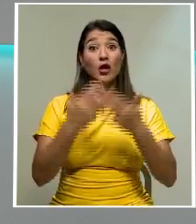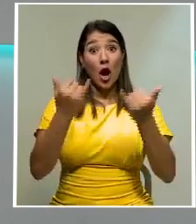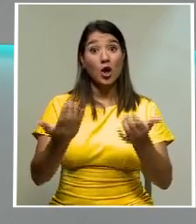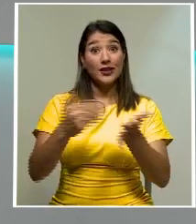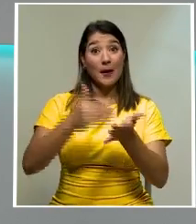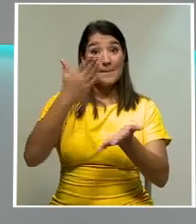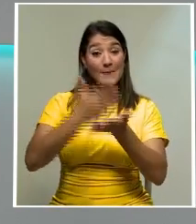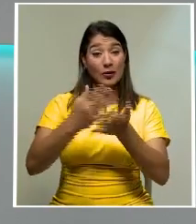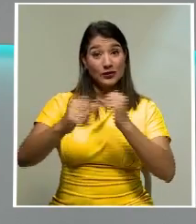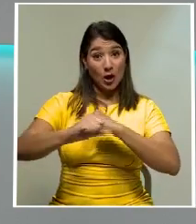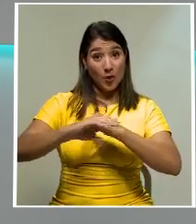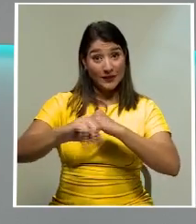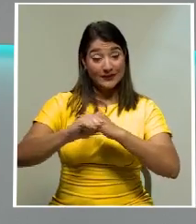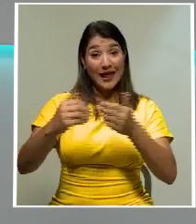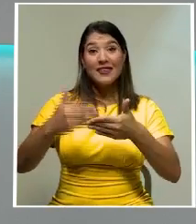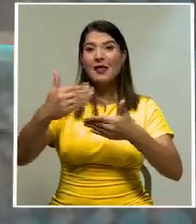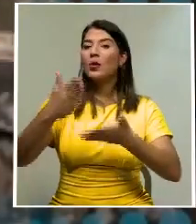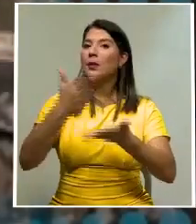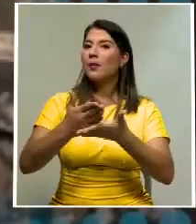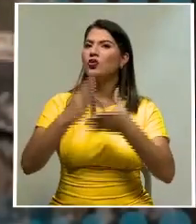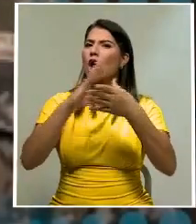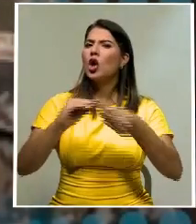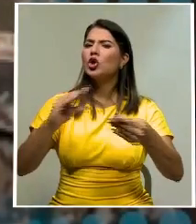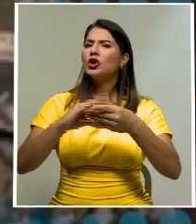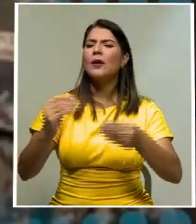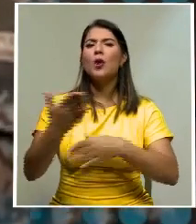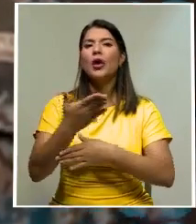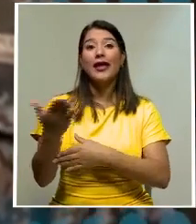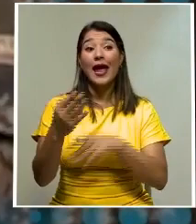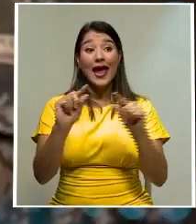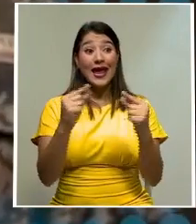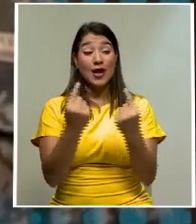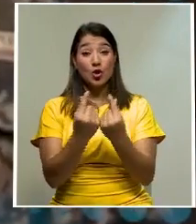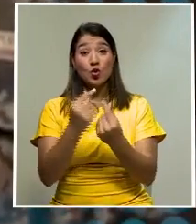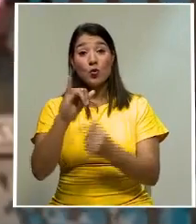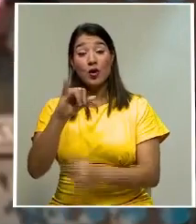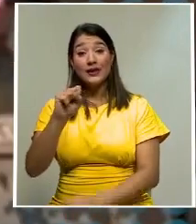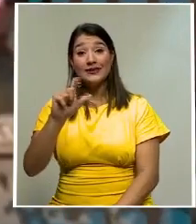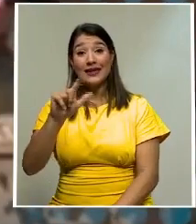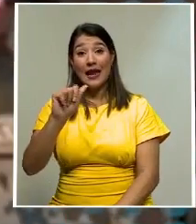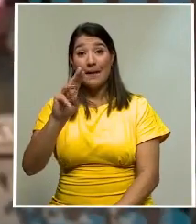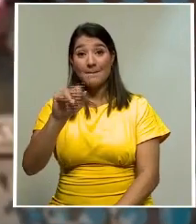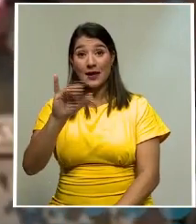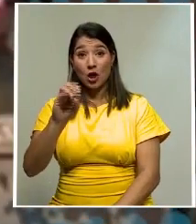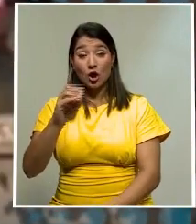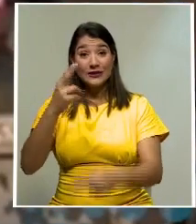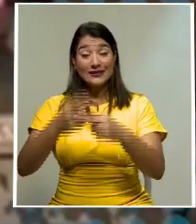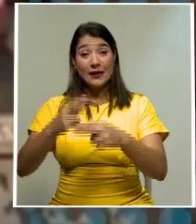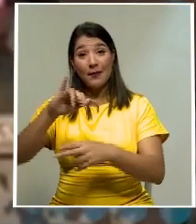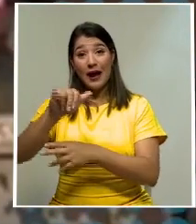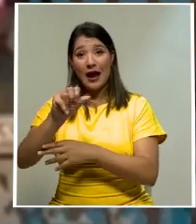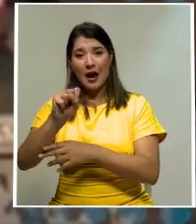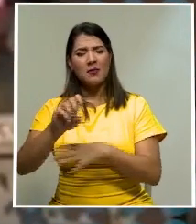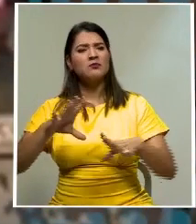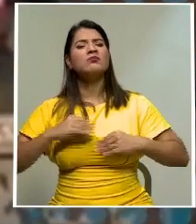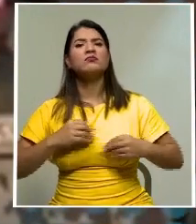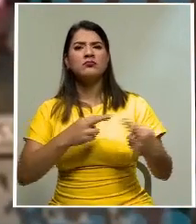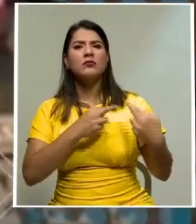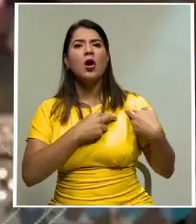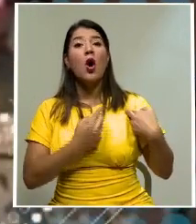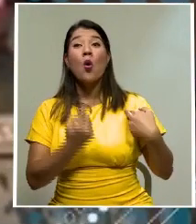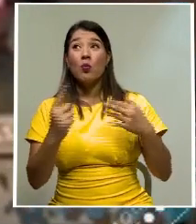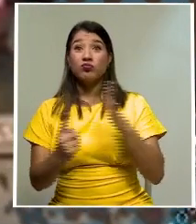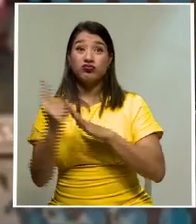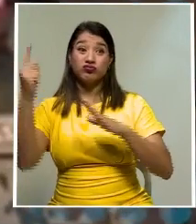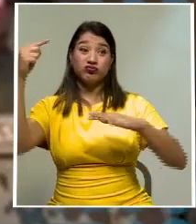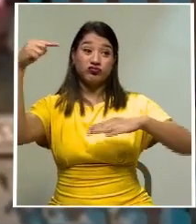nueva pausa comercial. Cuando regresemos, le contamos que el movimiento islámico Hamas se atribuye el lanzamiento de un cohete contra un aeropuerto